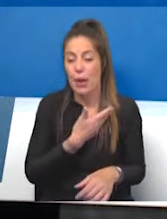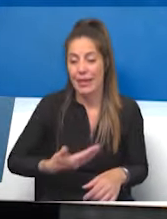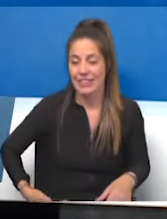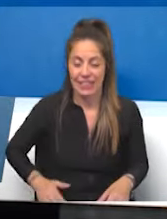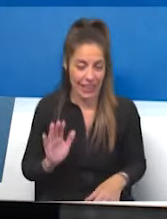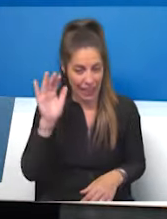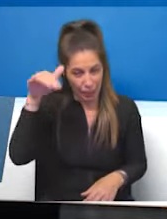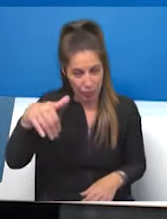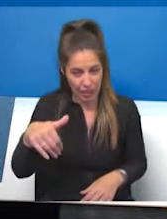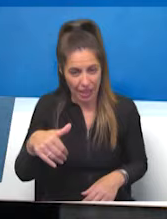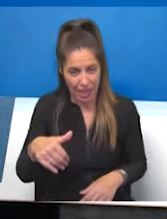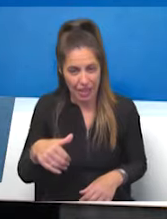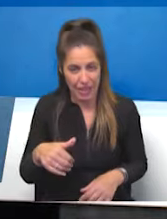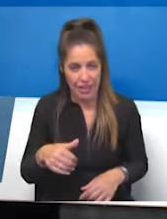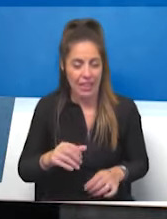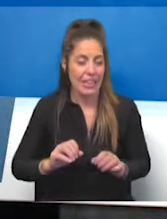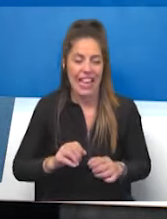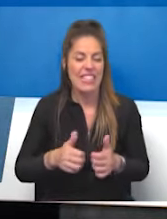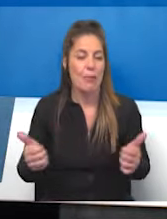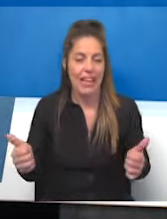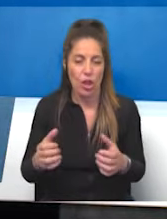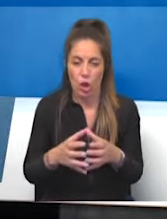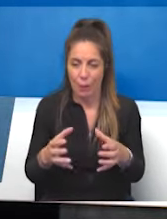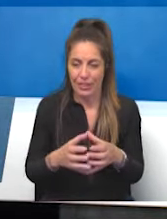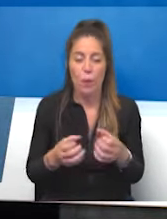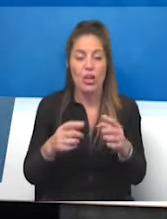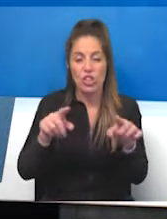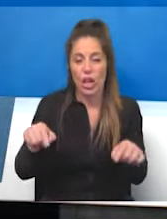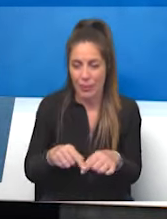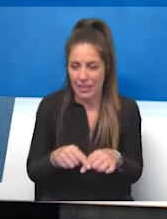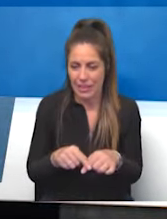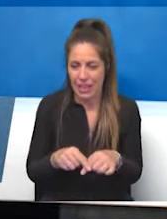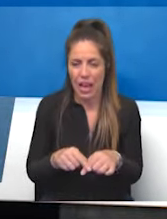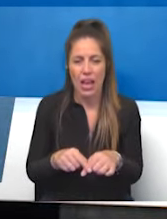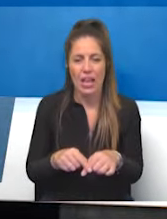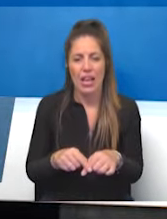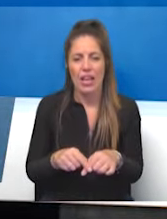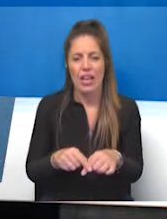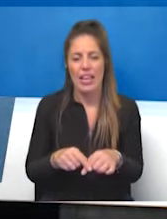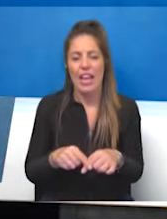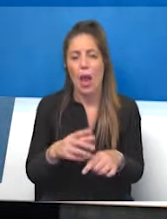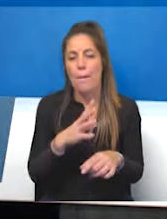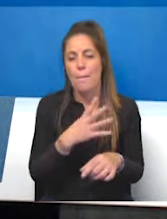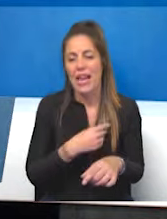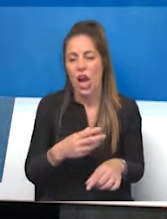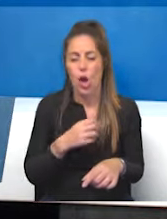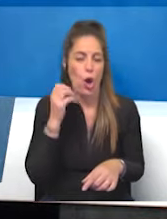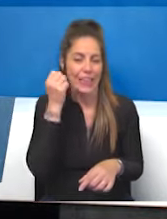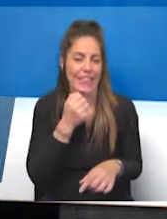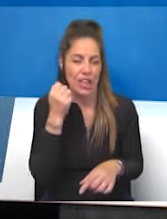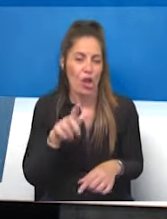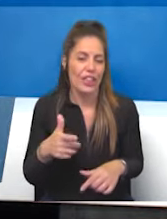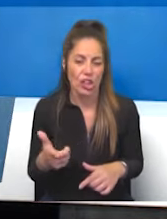república que va desprovisto de partidos por eso la papeleta esta tan poco simpática en blanco y en negro que no